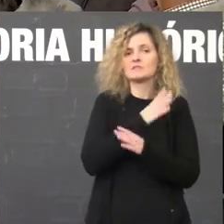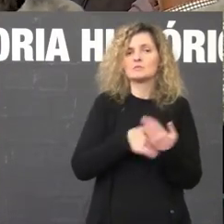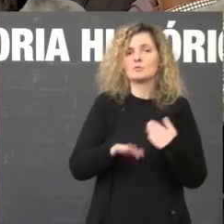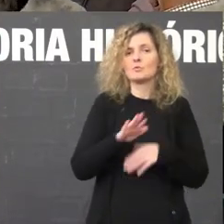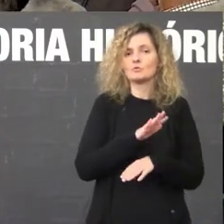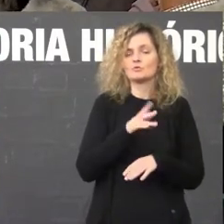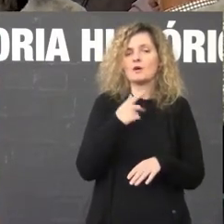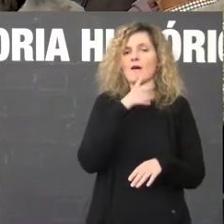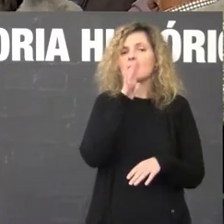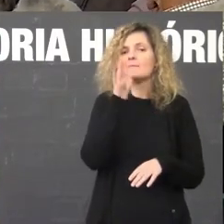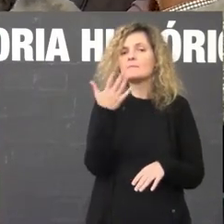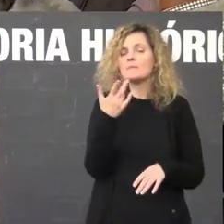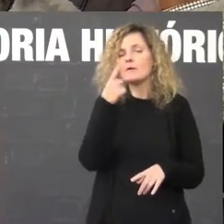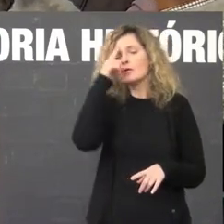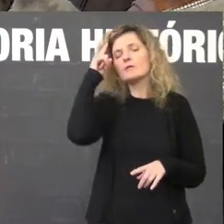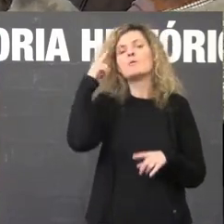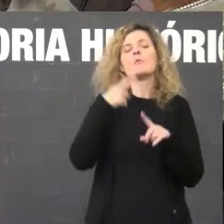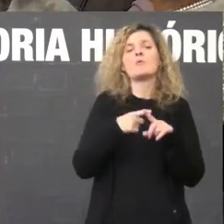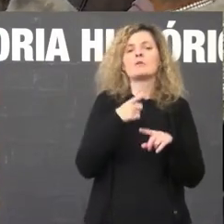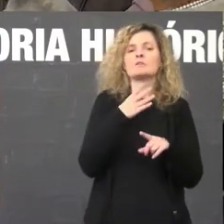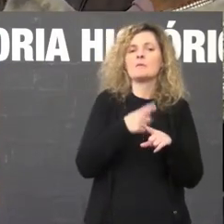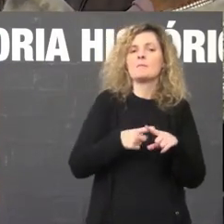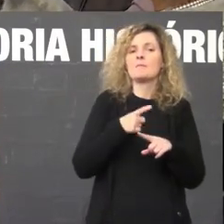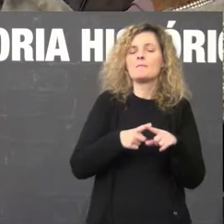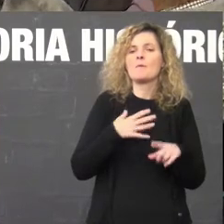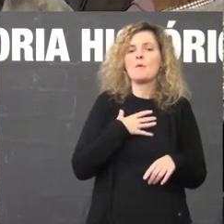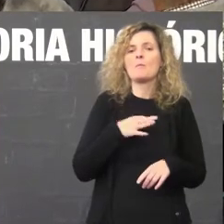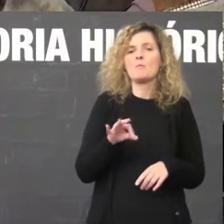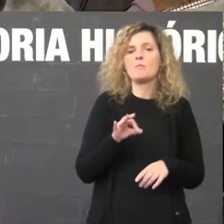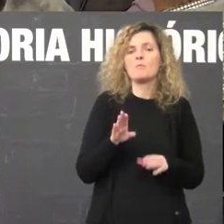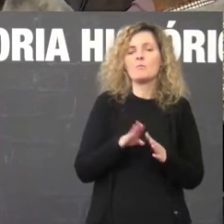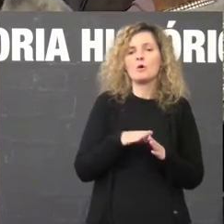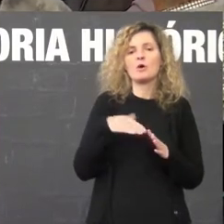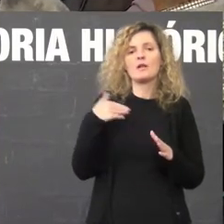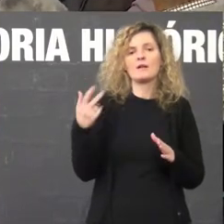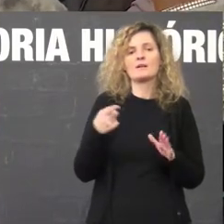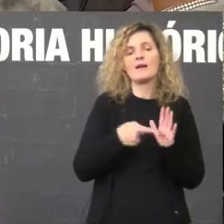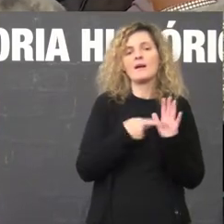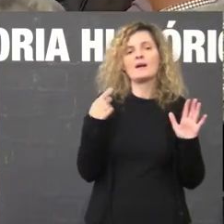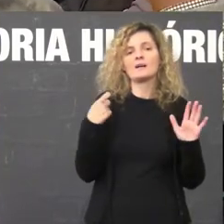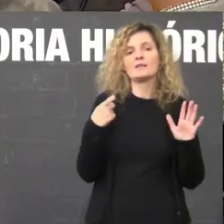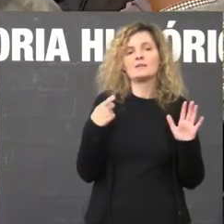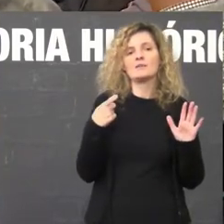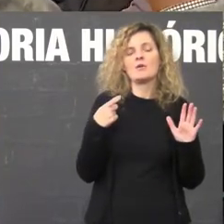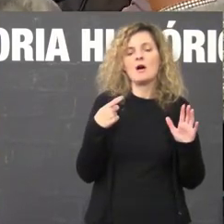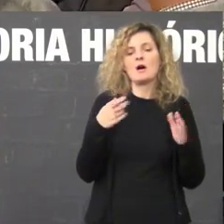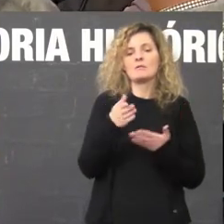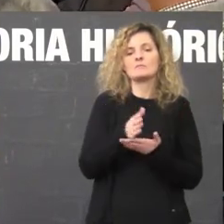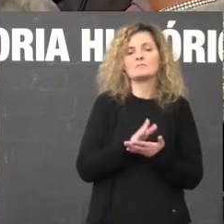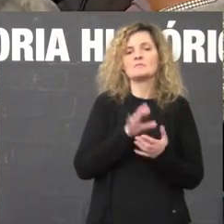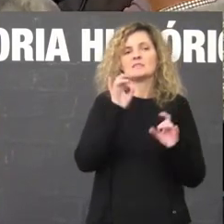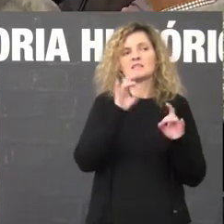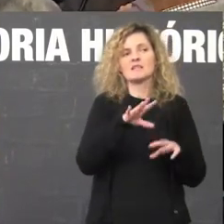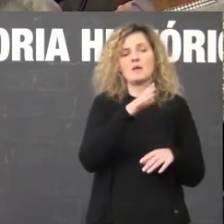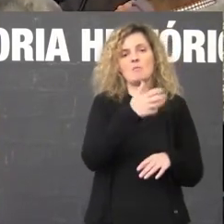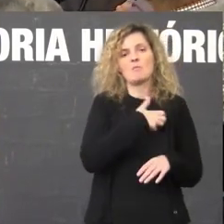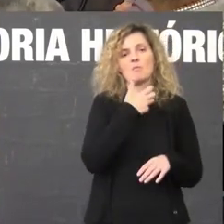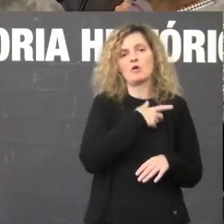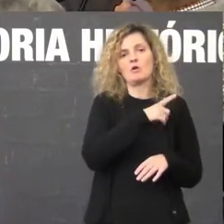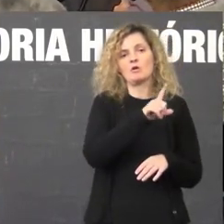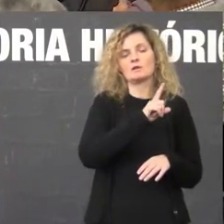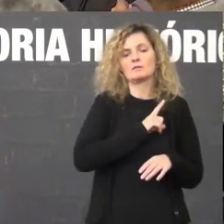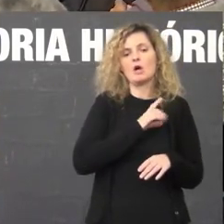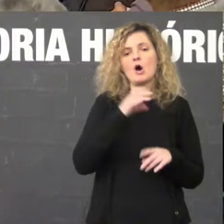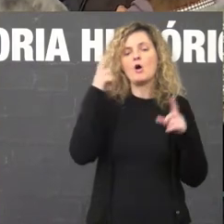utilizábase a masonería como medio para poder quitar de en medio a quen lles estorbaba ou